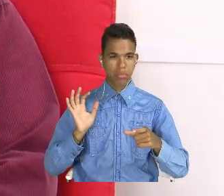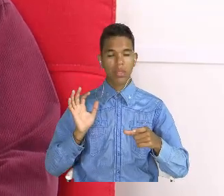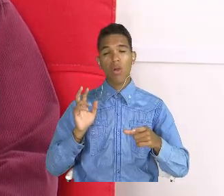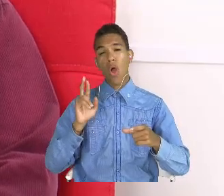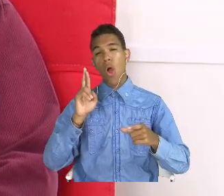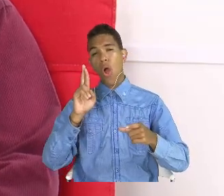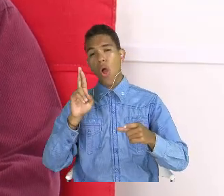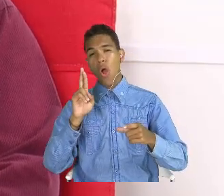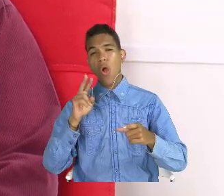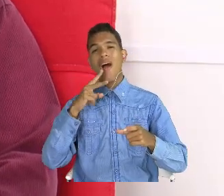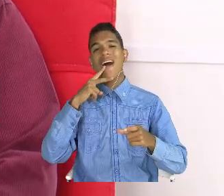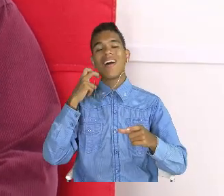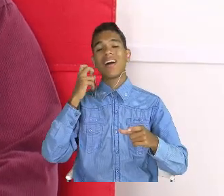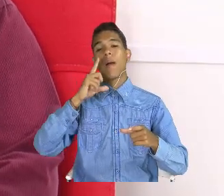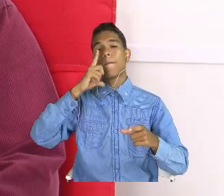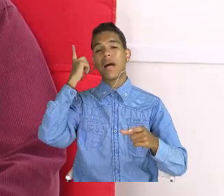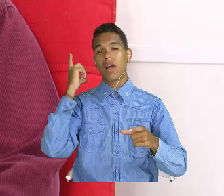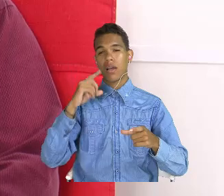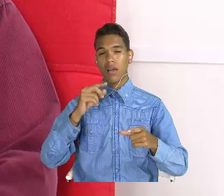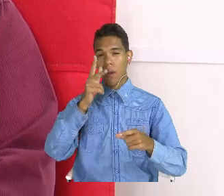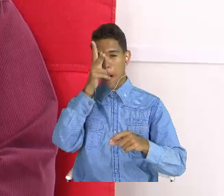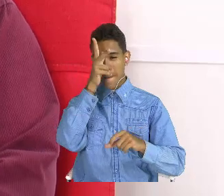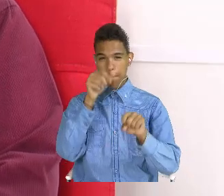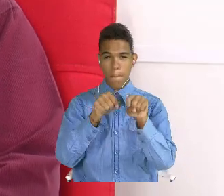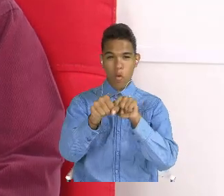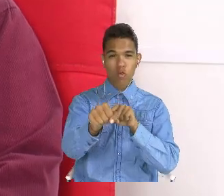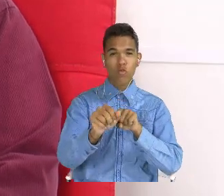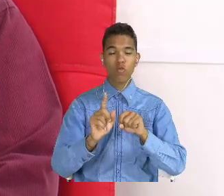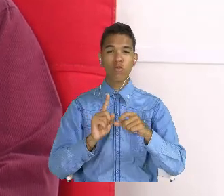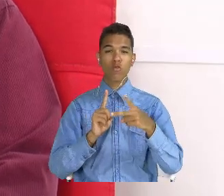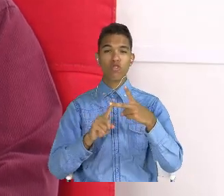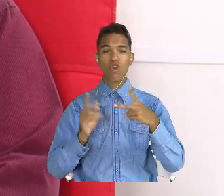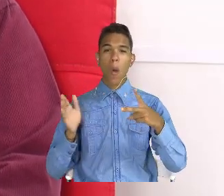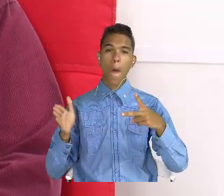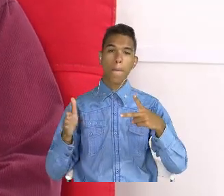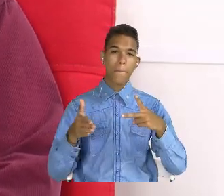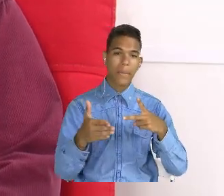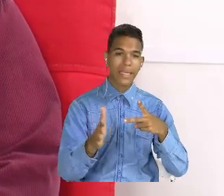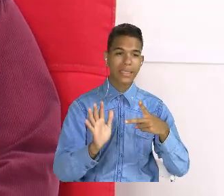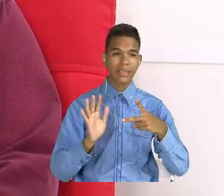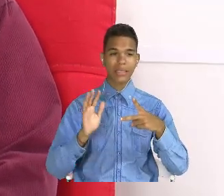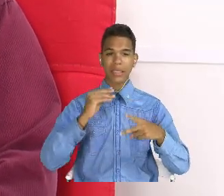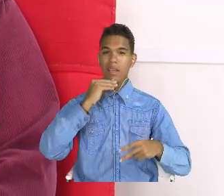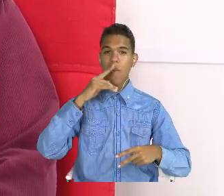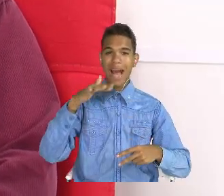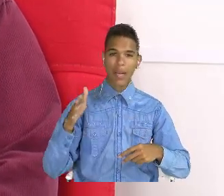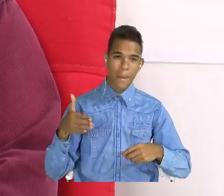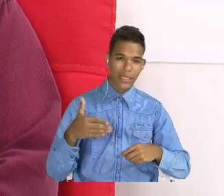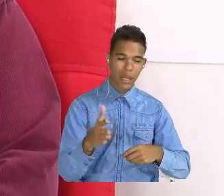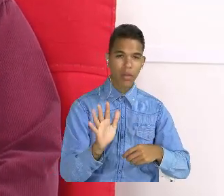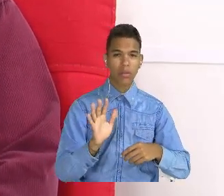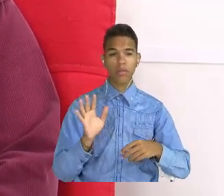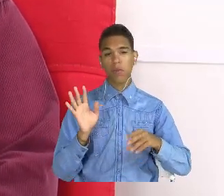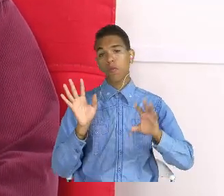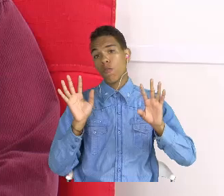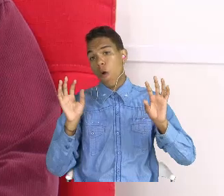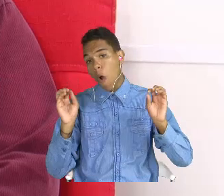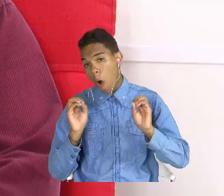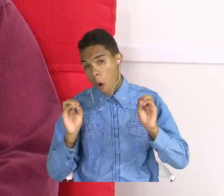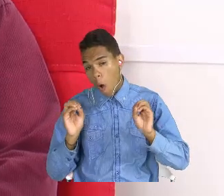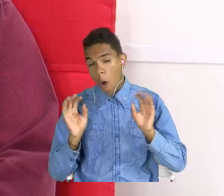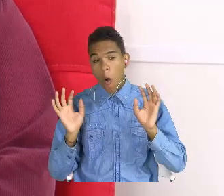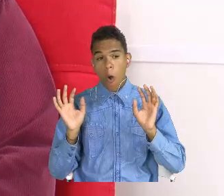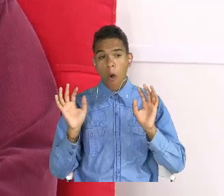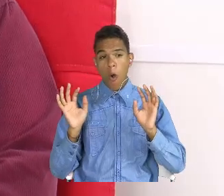Preferiblemente carne blanca, pollito o pescado de mar, si se puede, si no, pueden